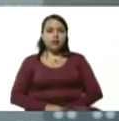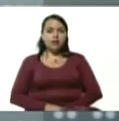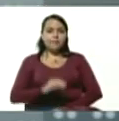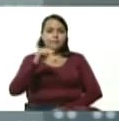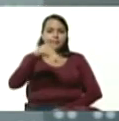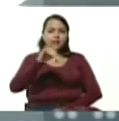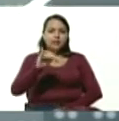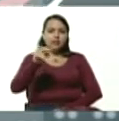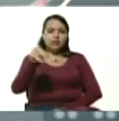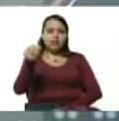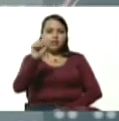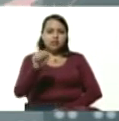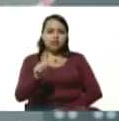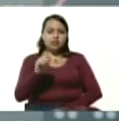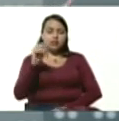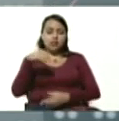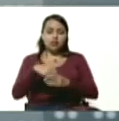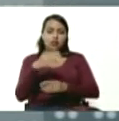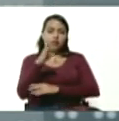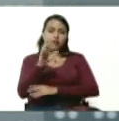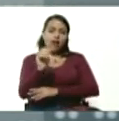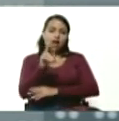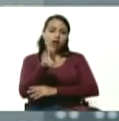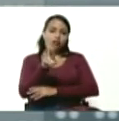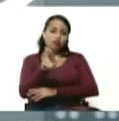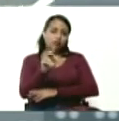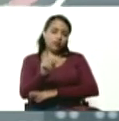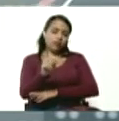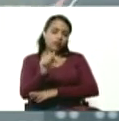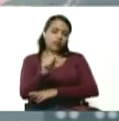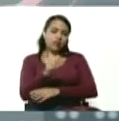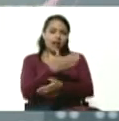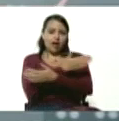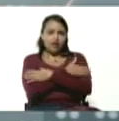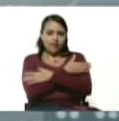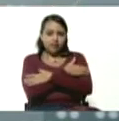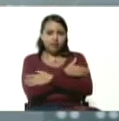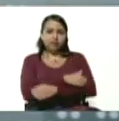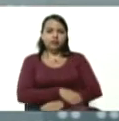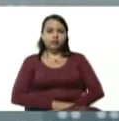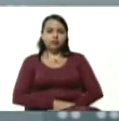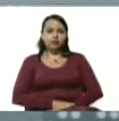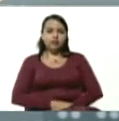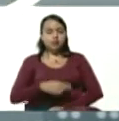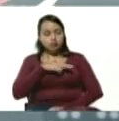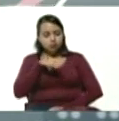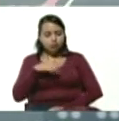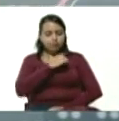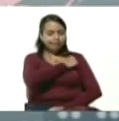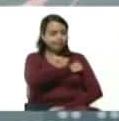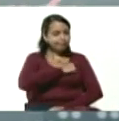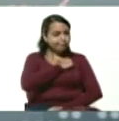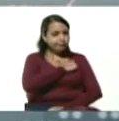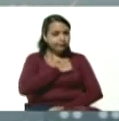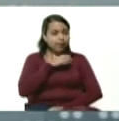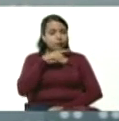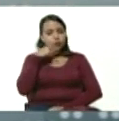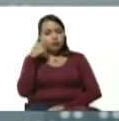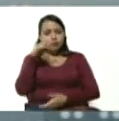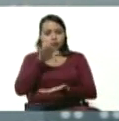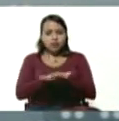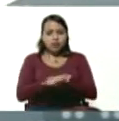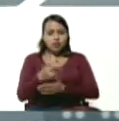municipio de Valuta Nuestro abrazo y nuestra condolencia por el lamentable fallecimiento